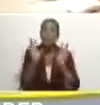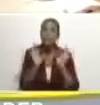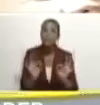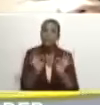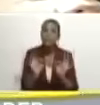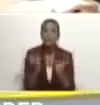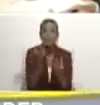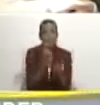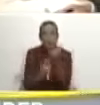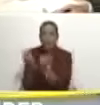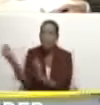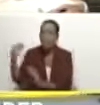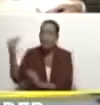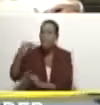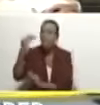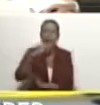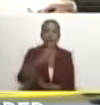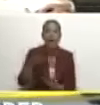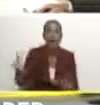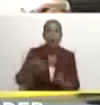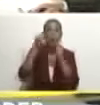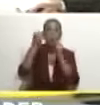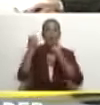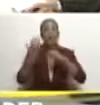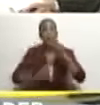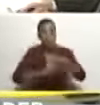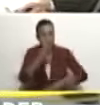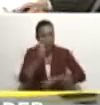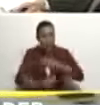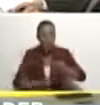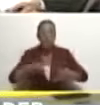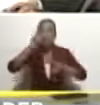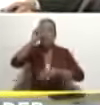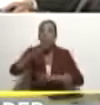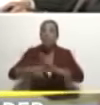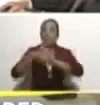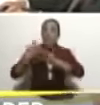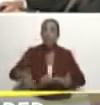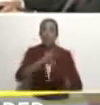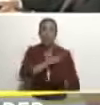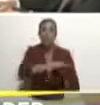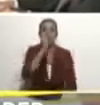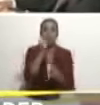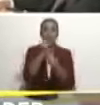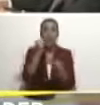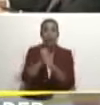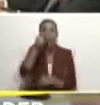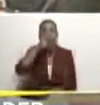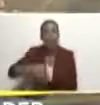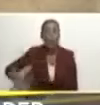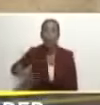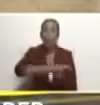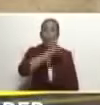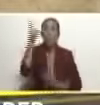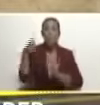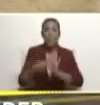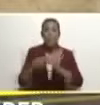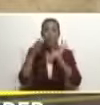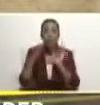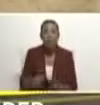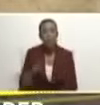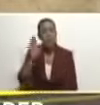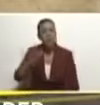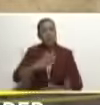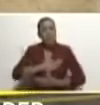seguir recuperando, como tenemos que recuperarlo y lo vamos a hacer, todos los derechos sociales y laborales de nuestro pueblo, para